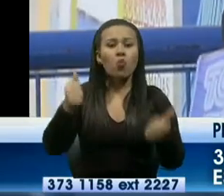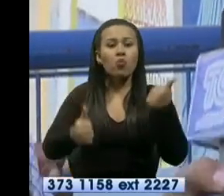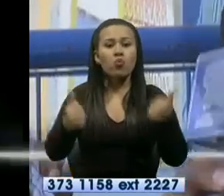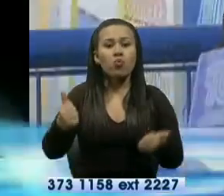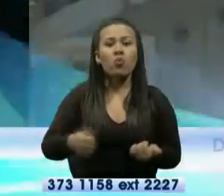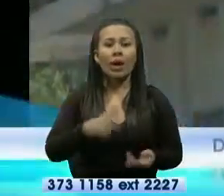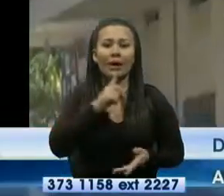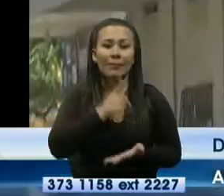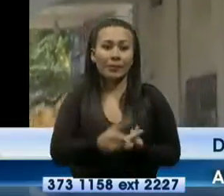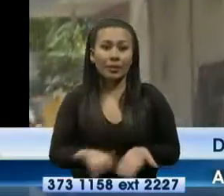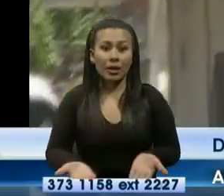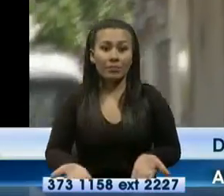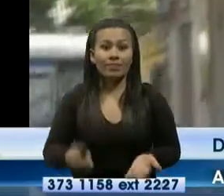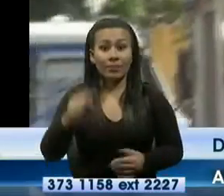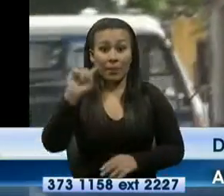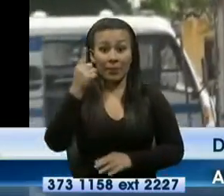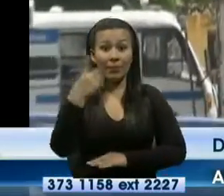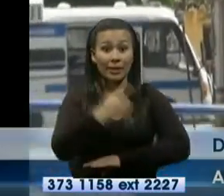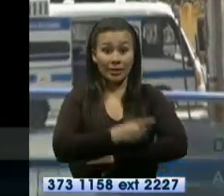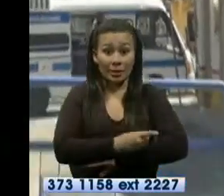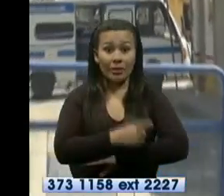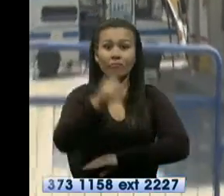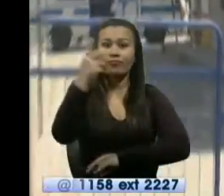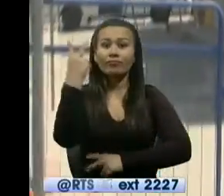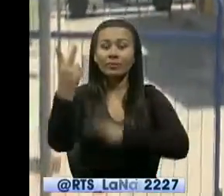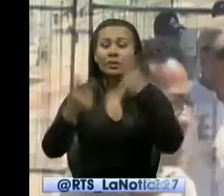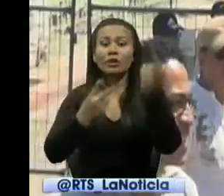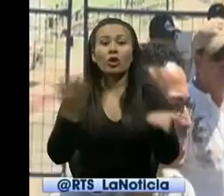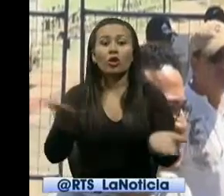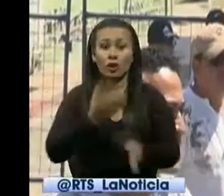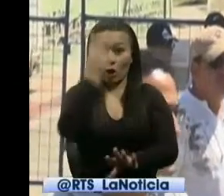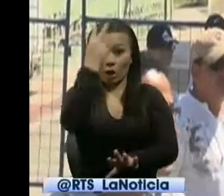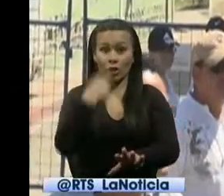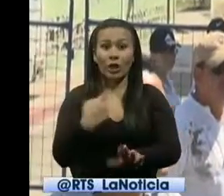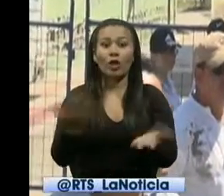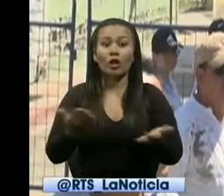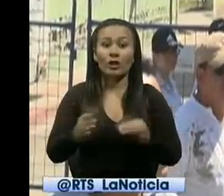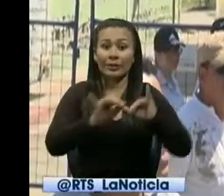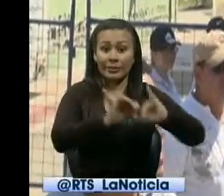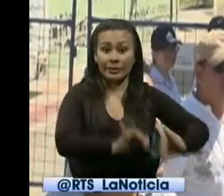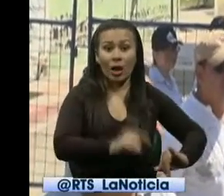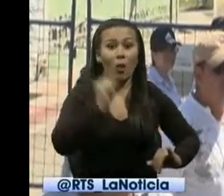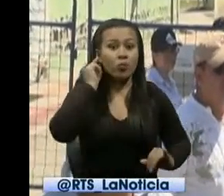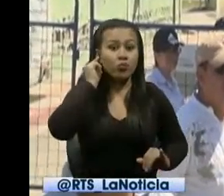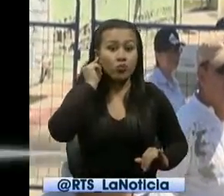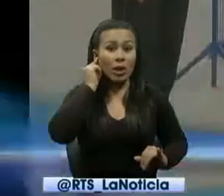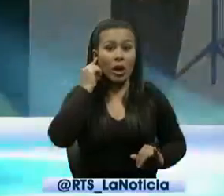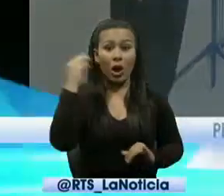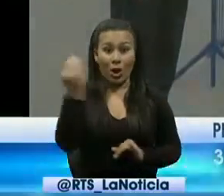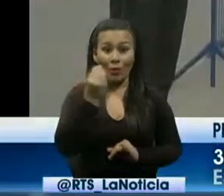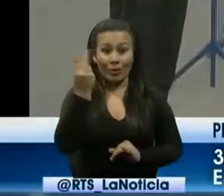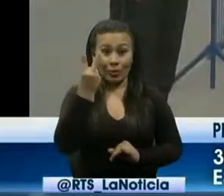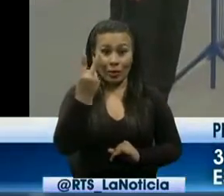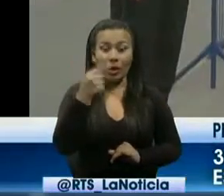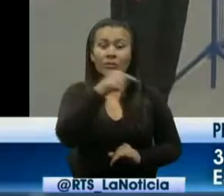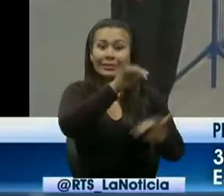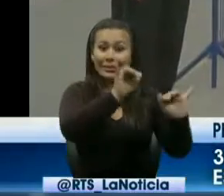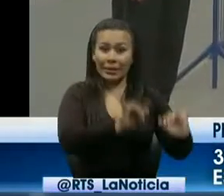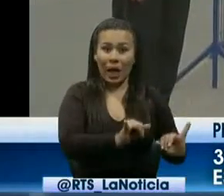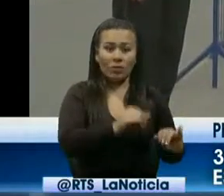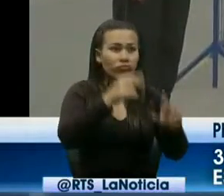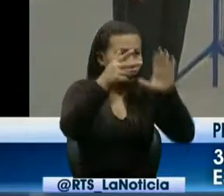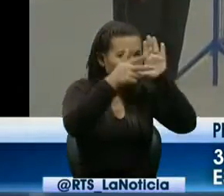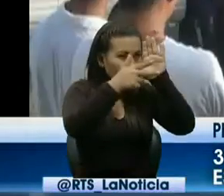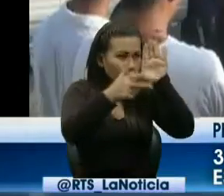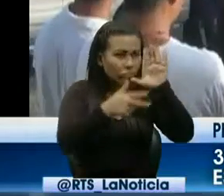y quién dice la verdad. En este primer día se realizó un recorrido por el hostal donde pernoctaron las jóvenes argentinas y después de un receso la